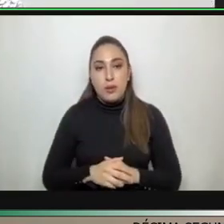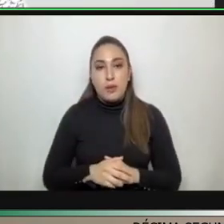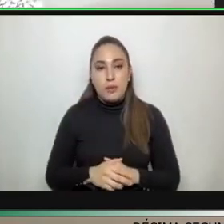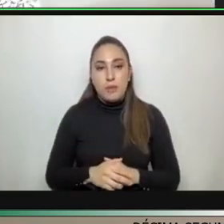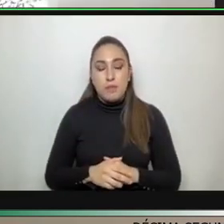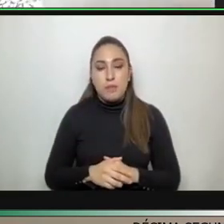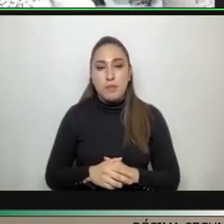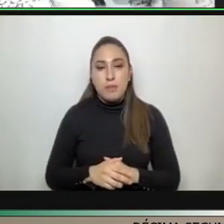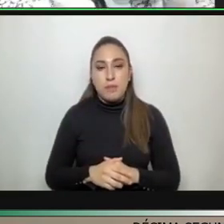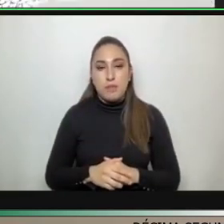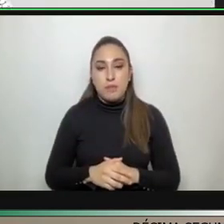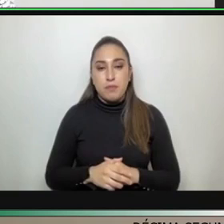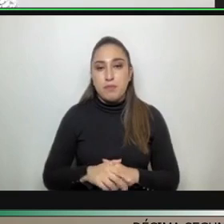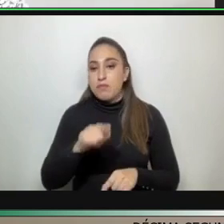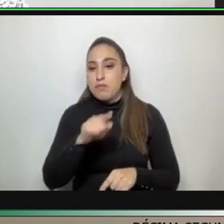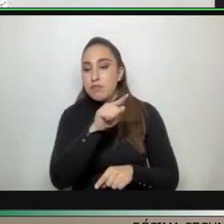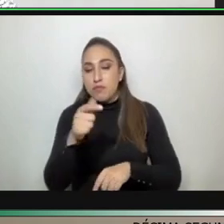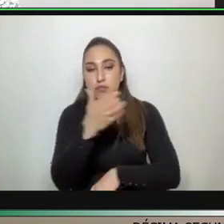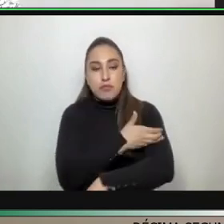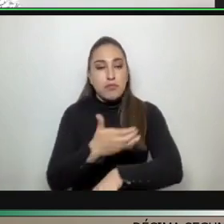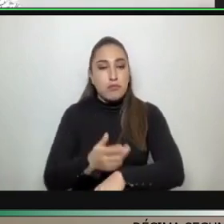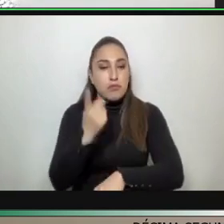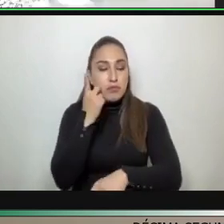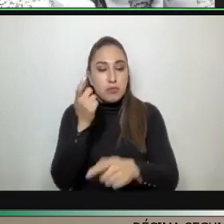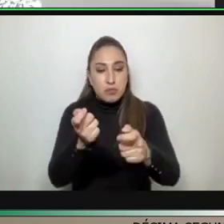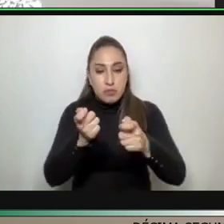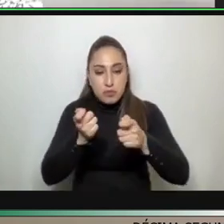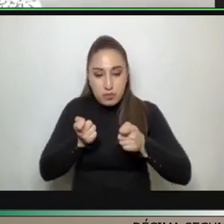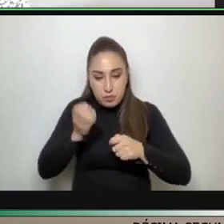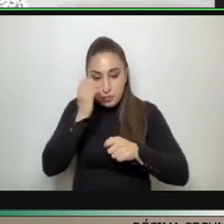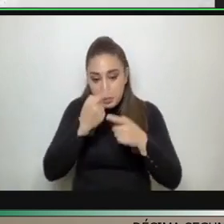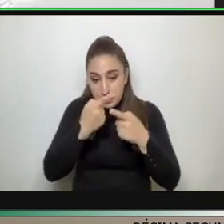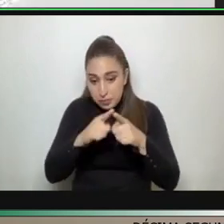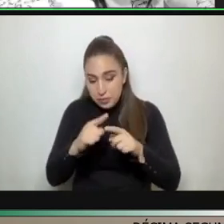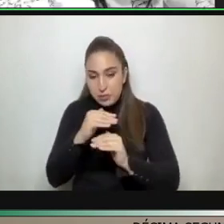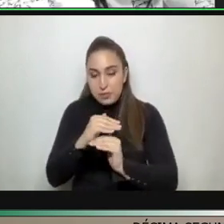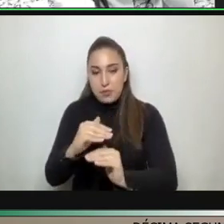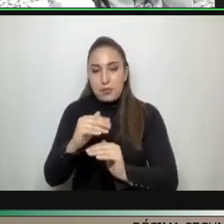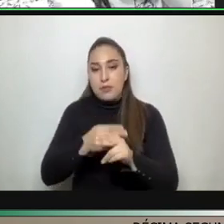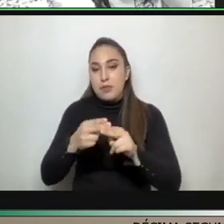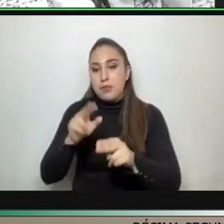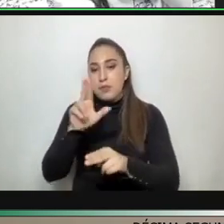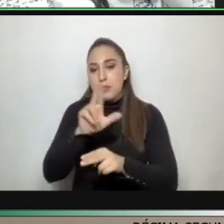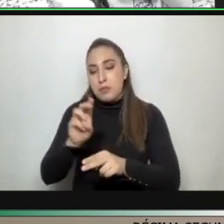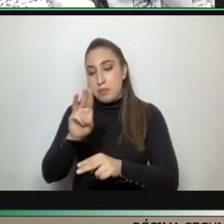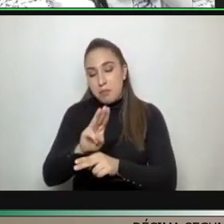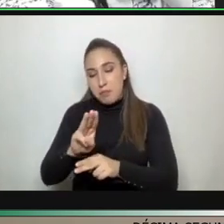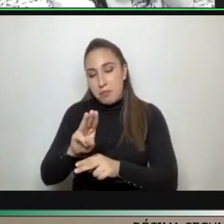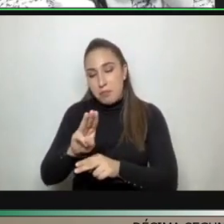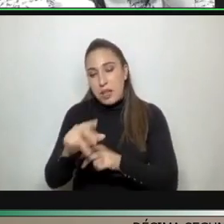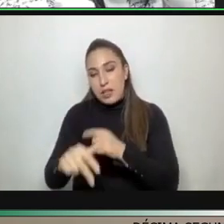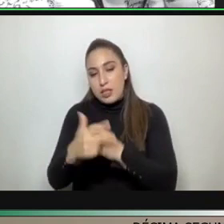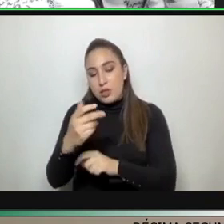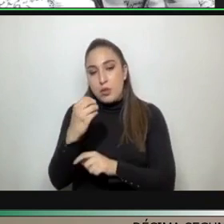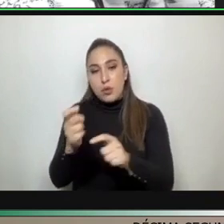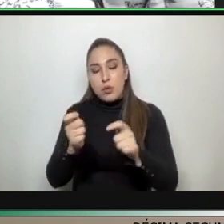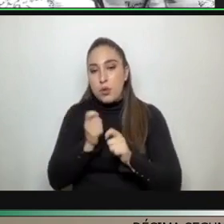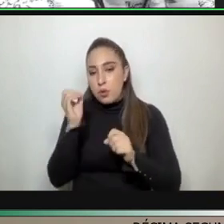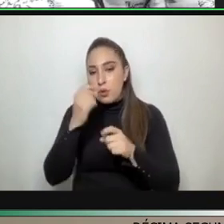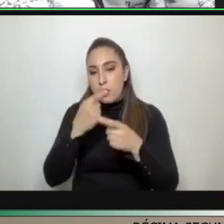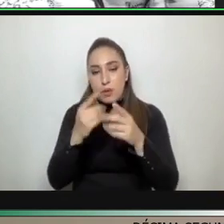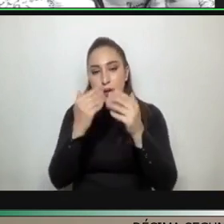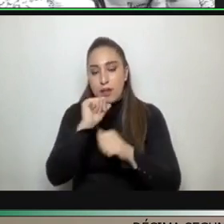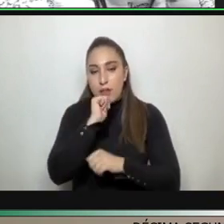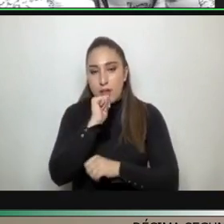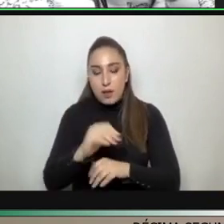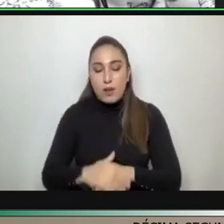llegar observaciones a más tardar el 13 de octubre, sin que se recibiera observación alguna. En virtud de lo